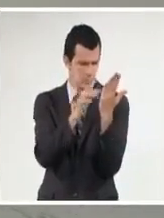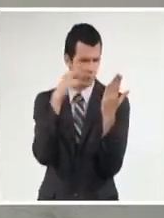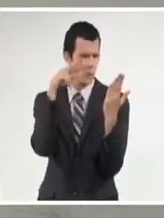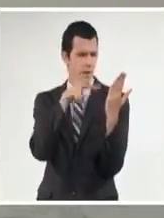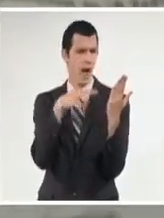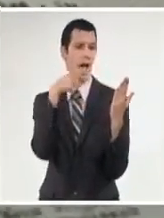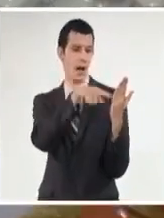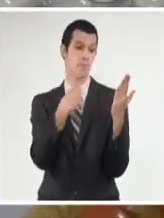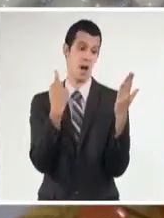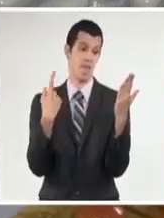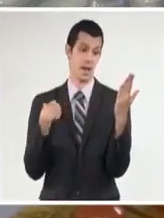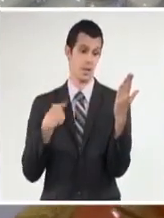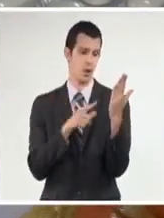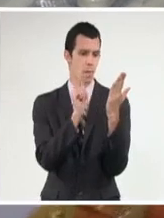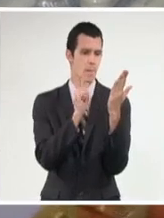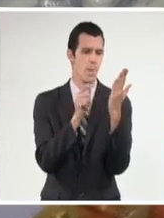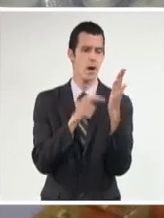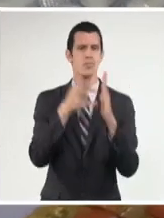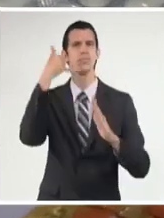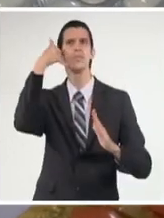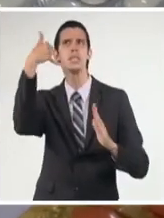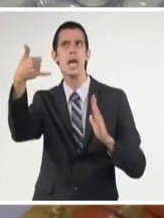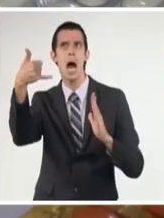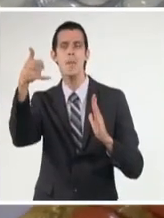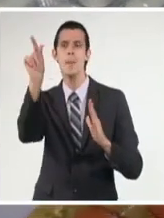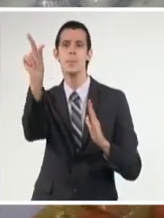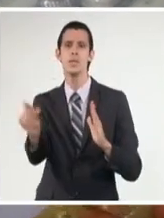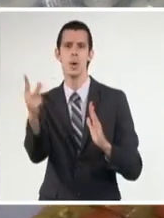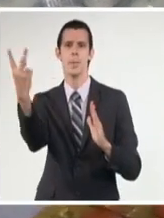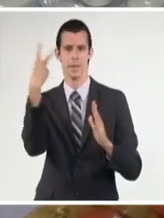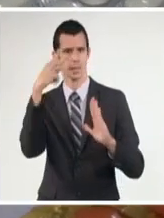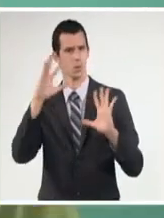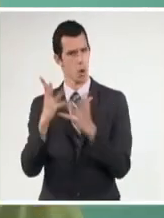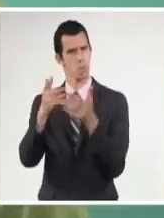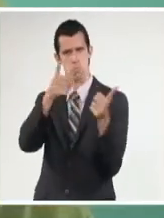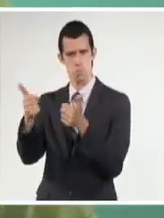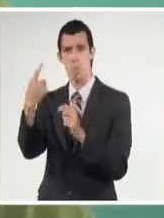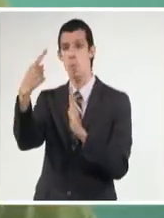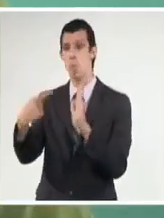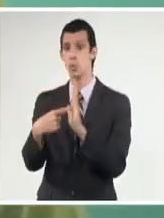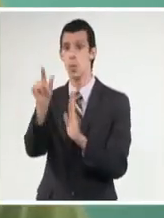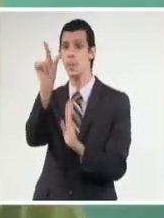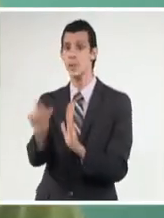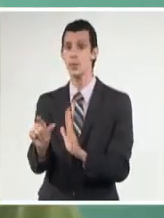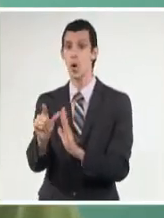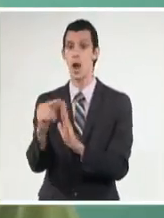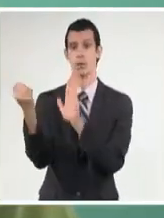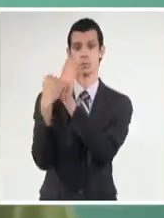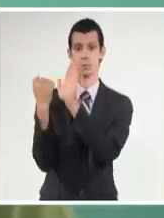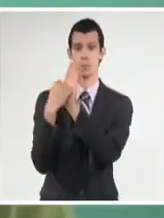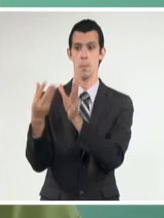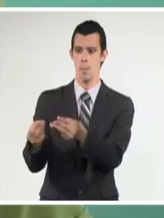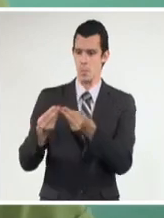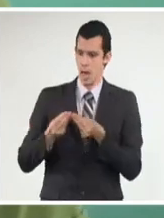que está ejerciendo la compra. Cuando llegan al lugar es que te contacta el mensajero para así prever